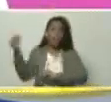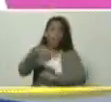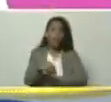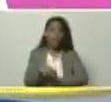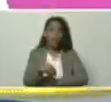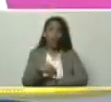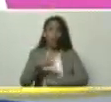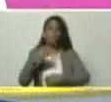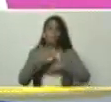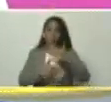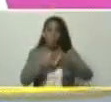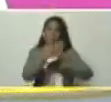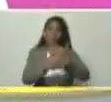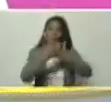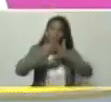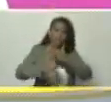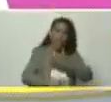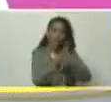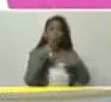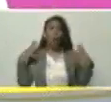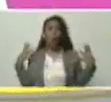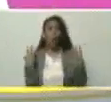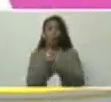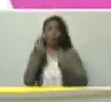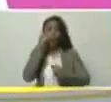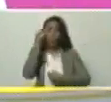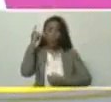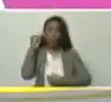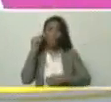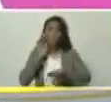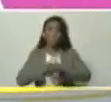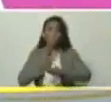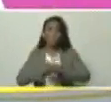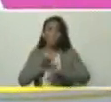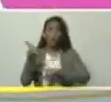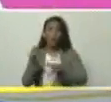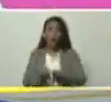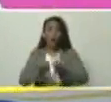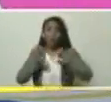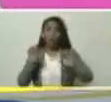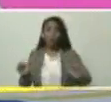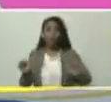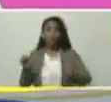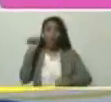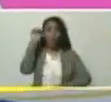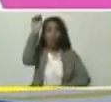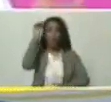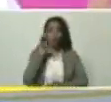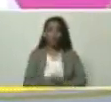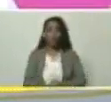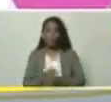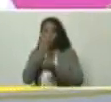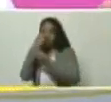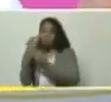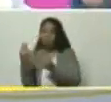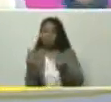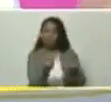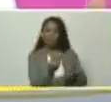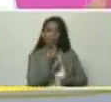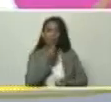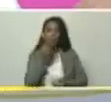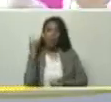vamos avanzando juntos y juntas por la educación del futuro. Bienvenidos